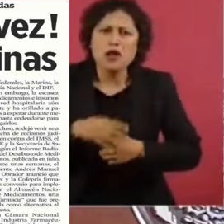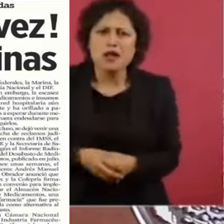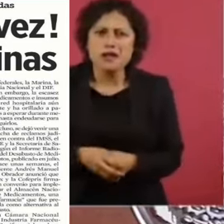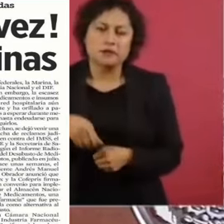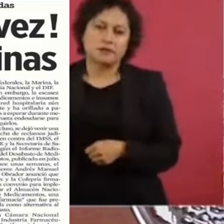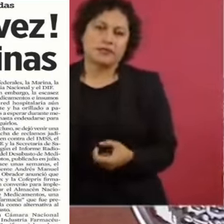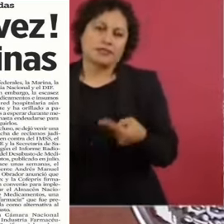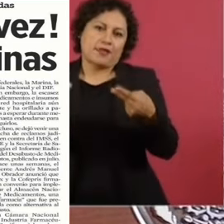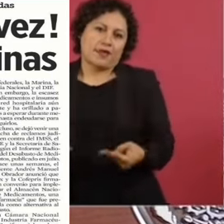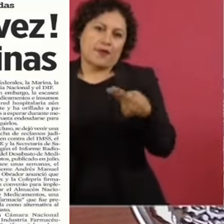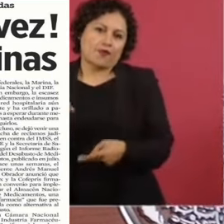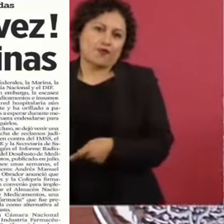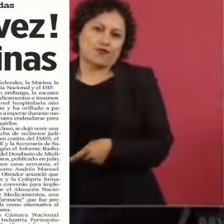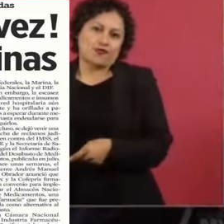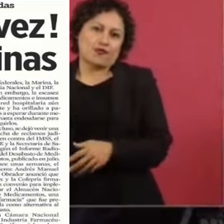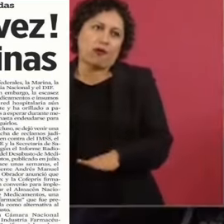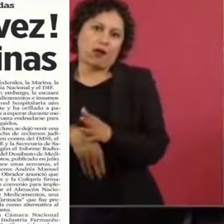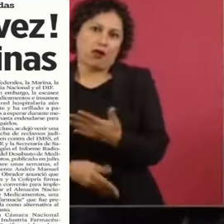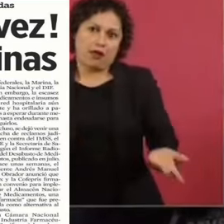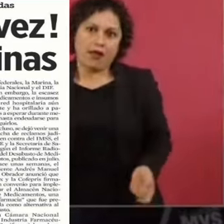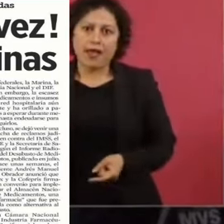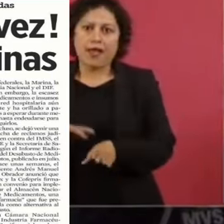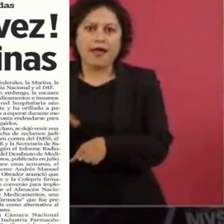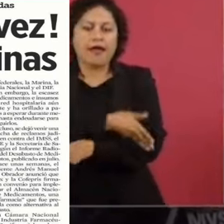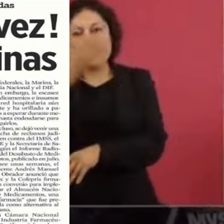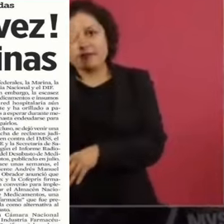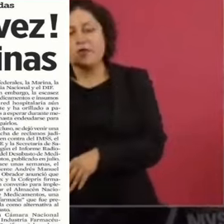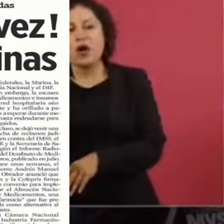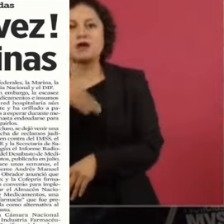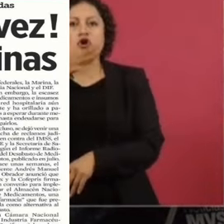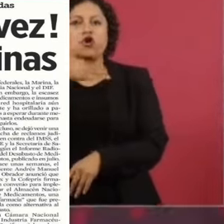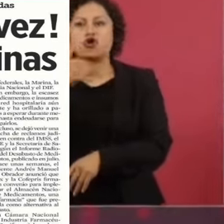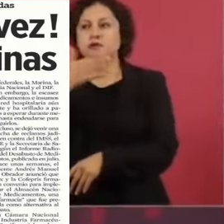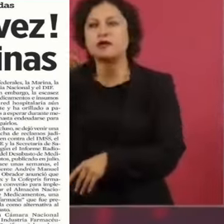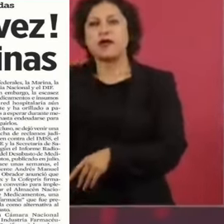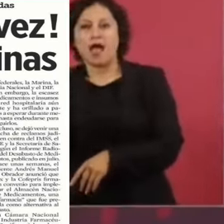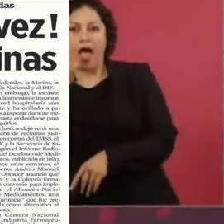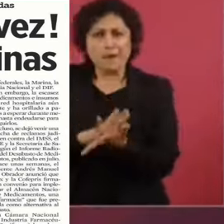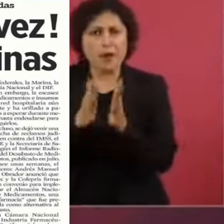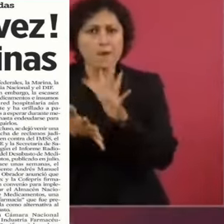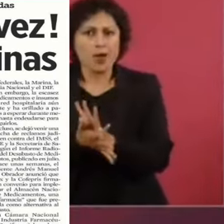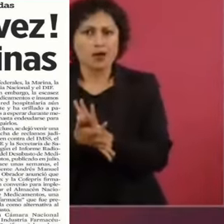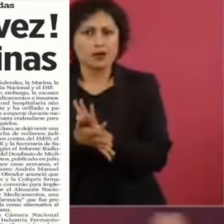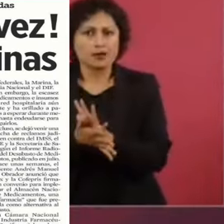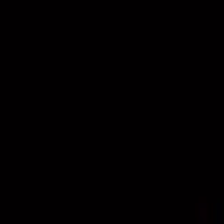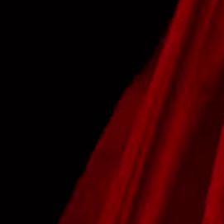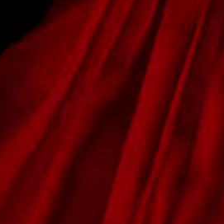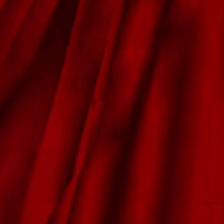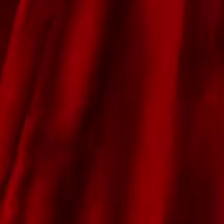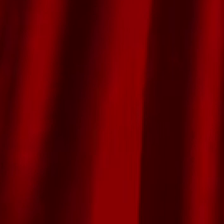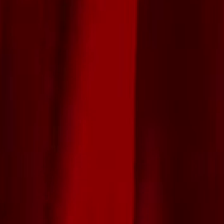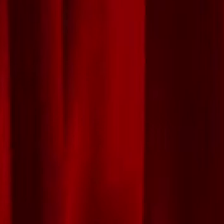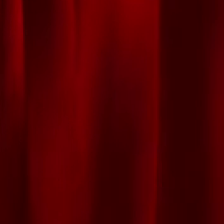corrupción porque ya se acabó la transa que tenían en la distribución de los medicamentos en el fondo es eso